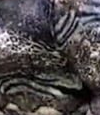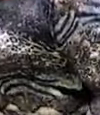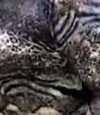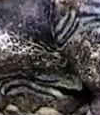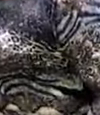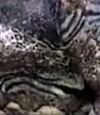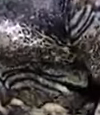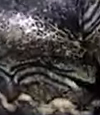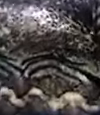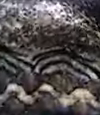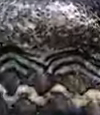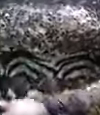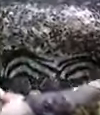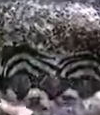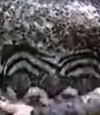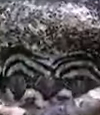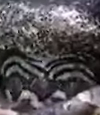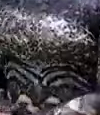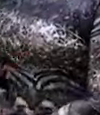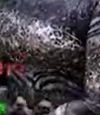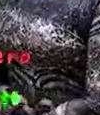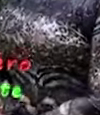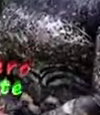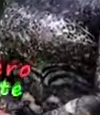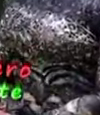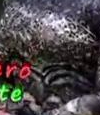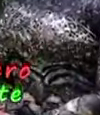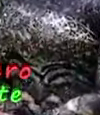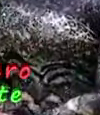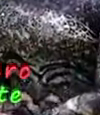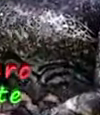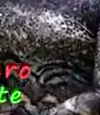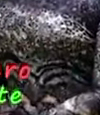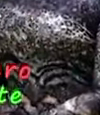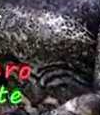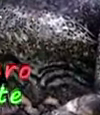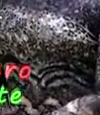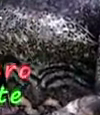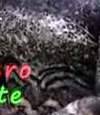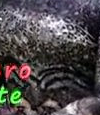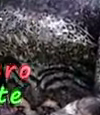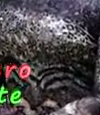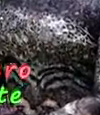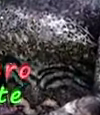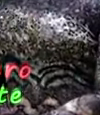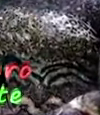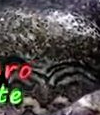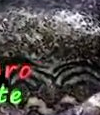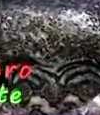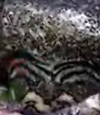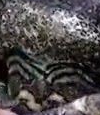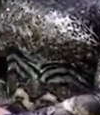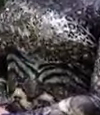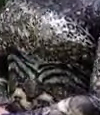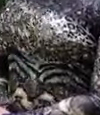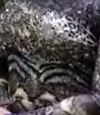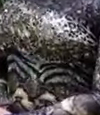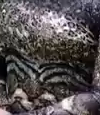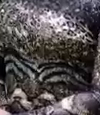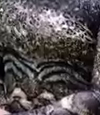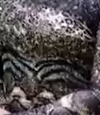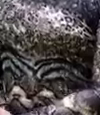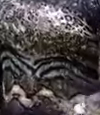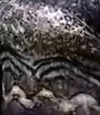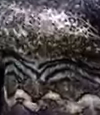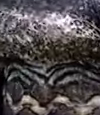Quería sorprenderte como un rico pan hecho por el gran maestro panadero Chispita, es decir, yo. Pero todo